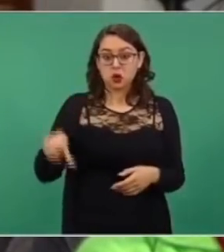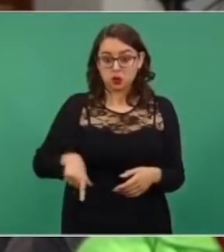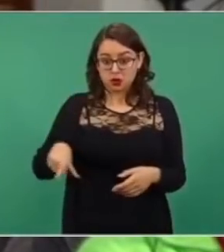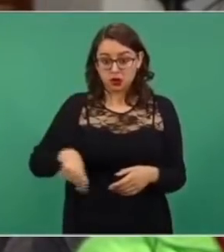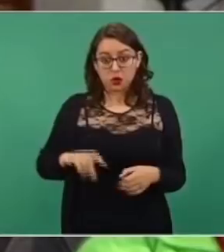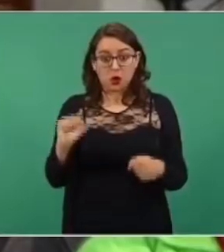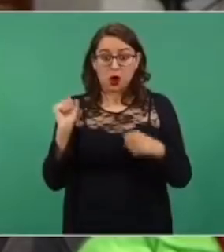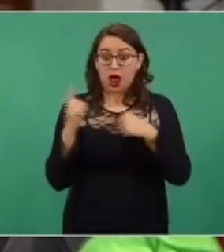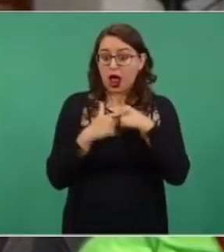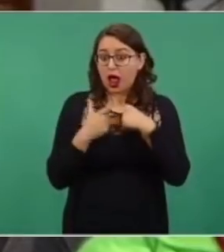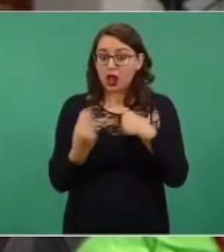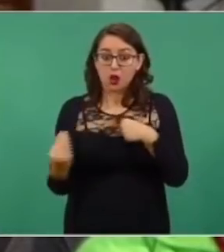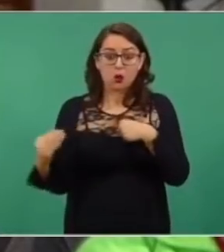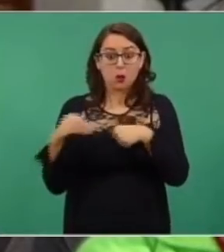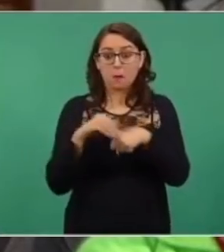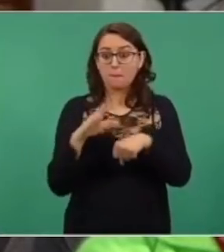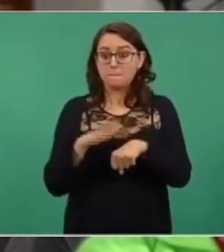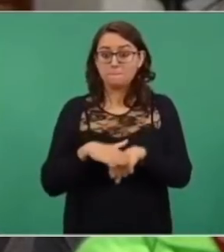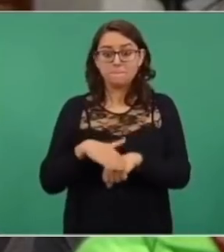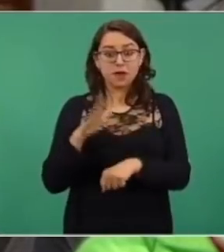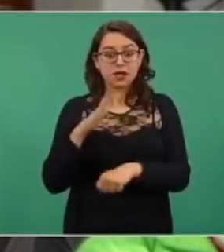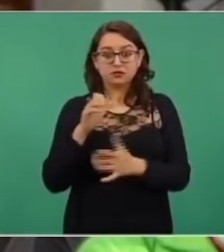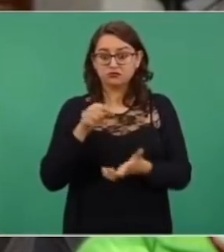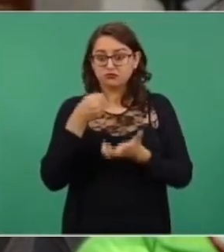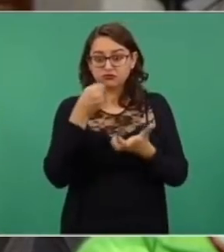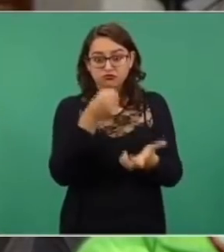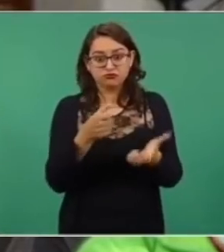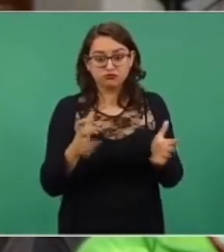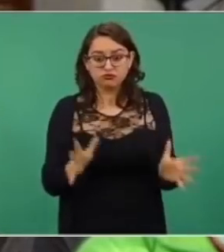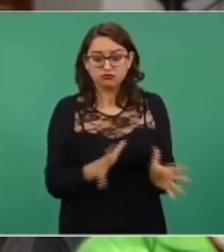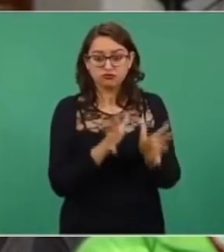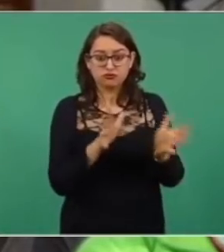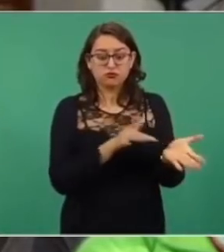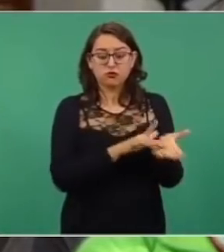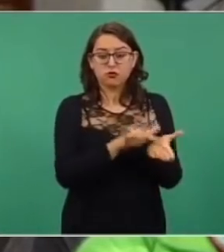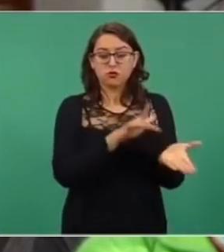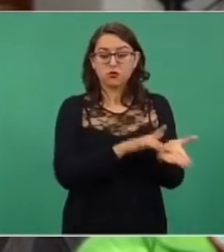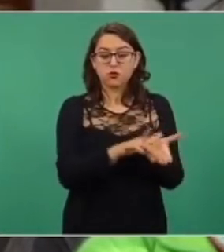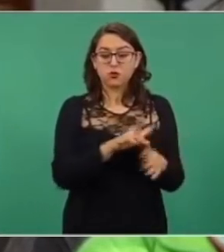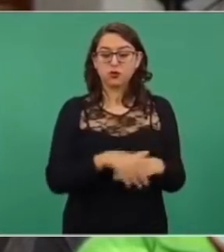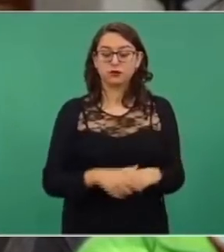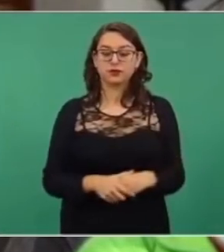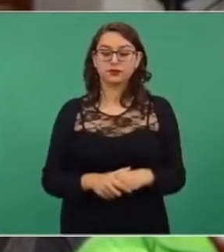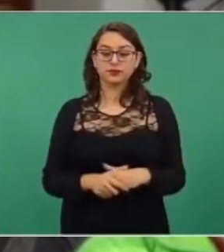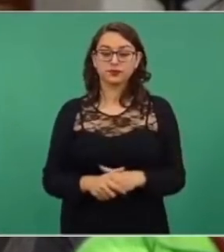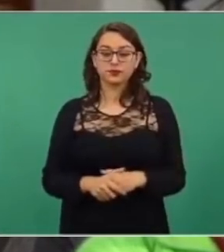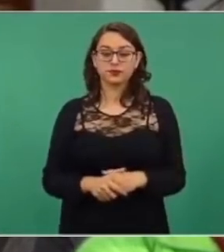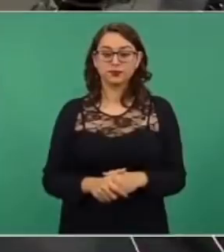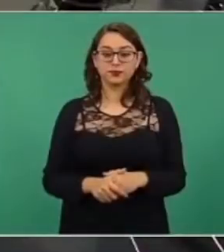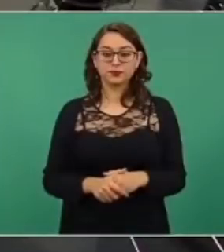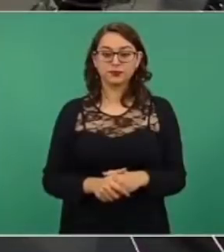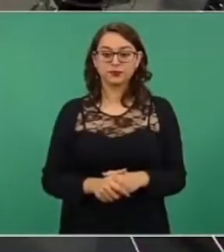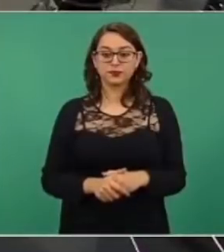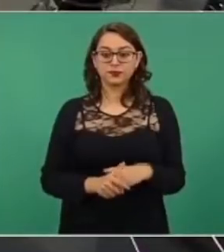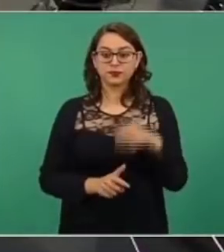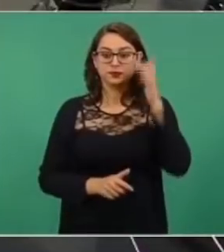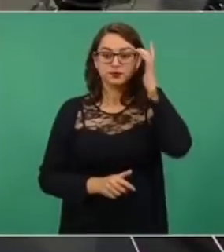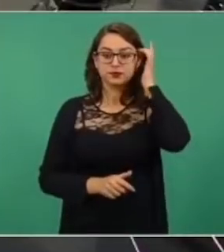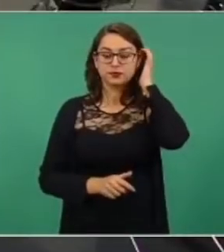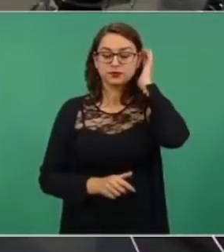encabeza programada alguna inversión para los habitantes de la región de Poza Rica?